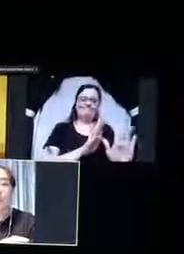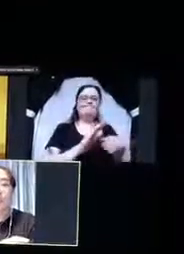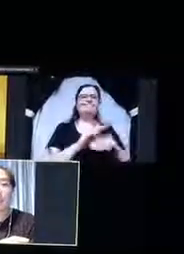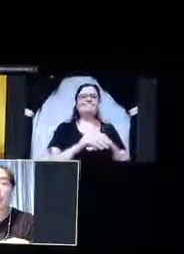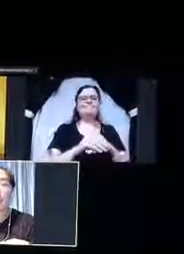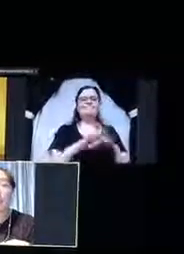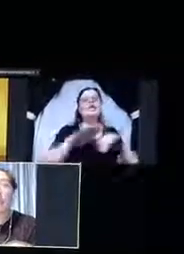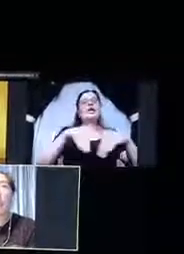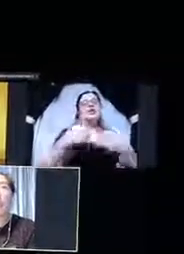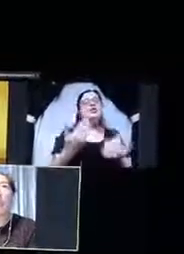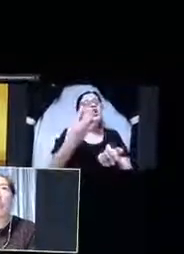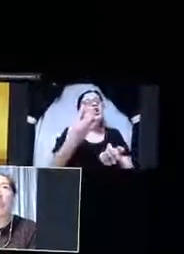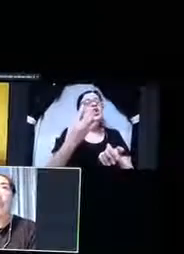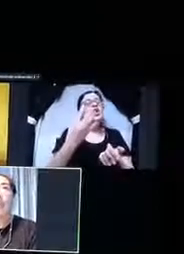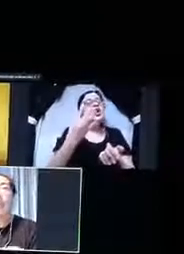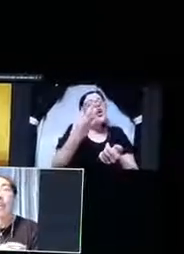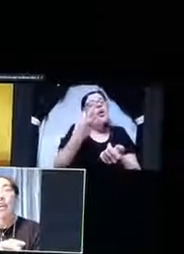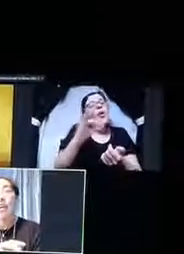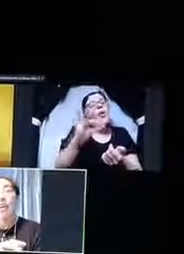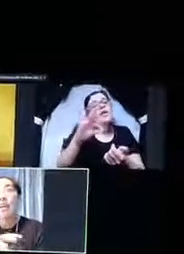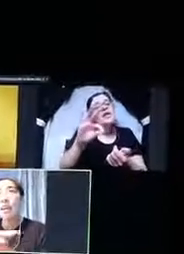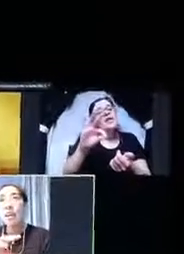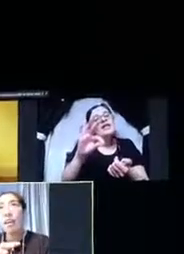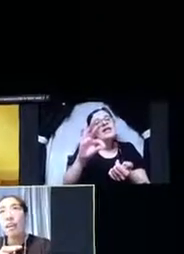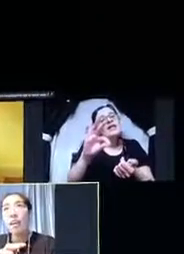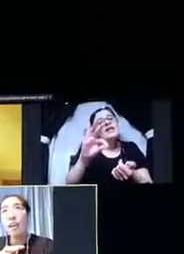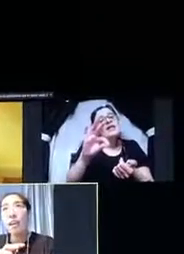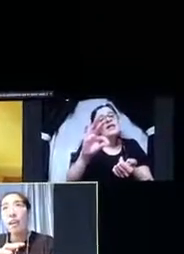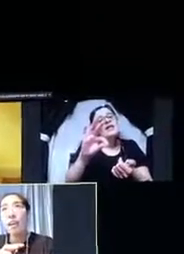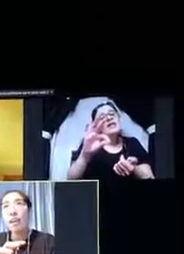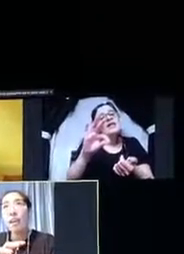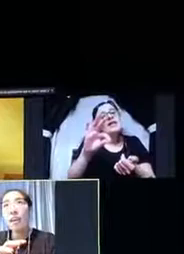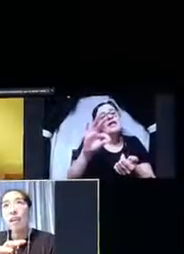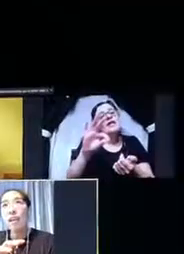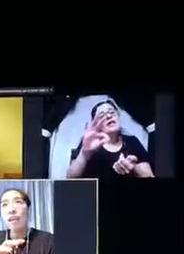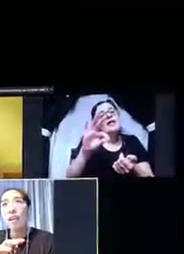que vos decías de respetar a los chicos? Es que,